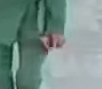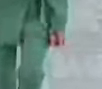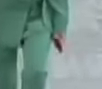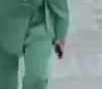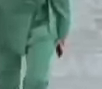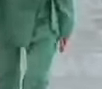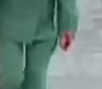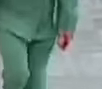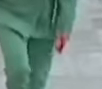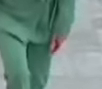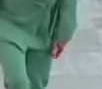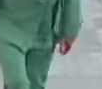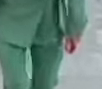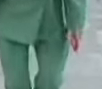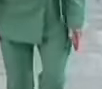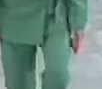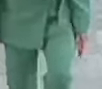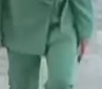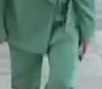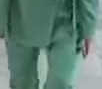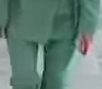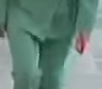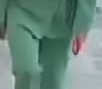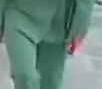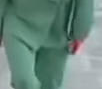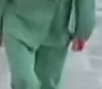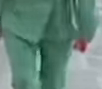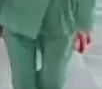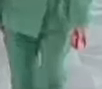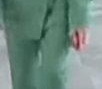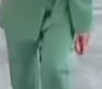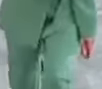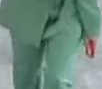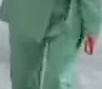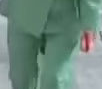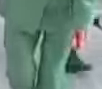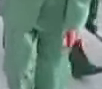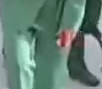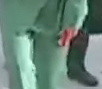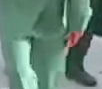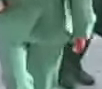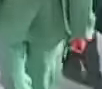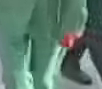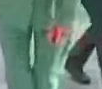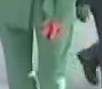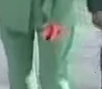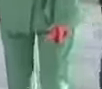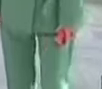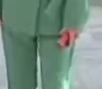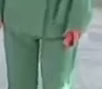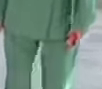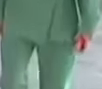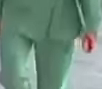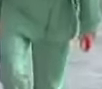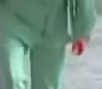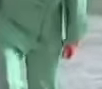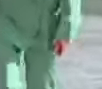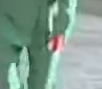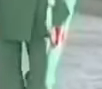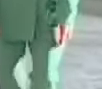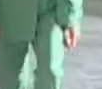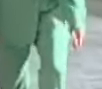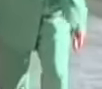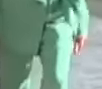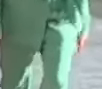Cilia Flores de Maduro, el presidente del Parlamento Venezolano de la Asamblea Nacional, el doctor Jorge Rodríguez, y la vicepresidenta ejecutiva de